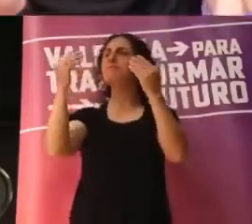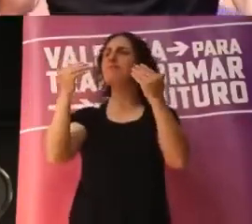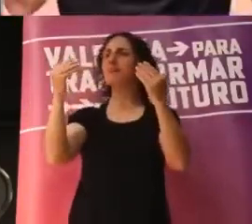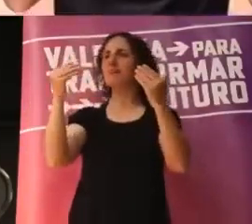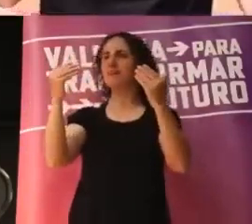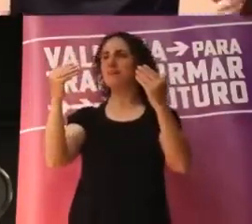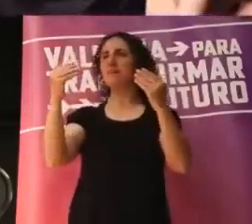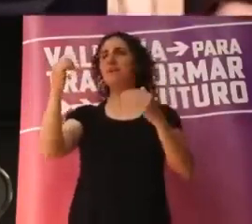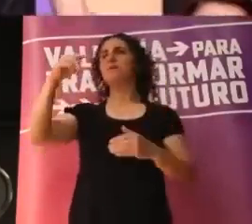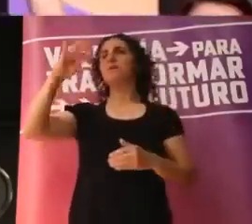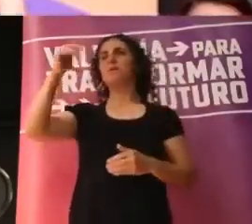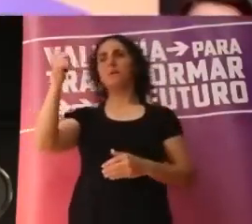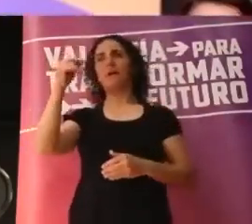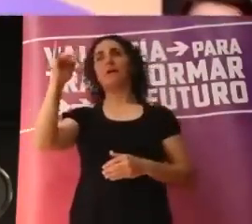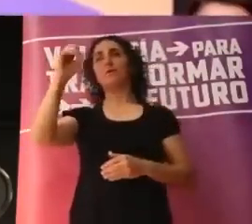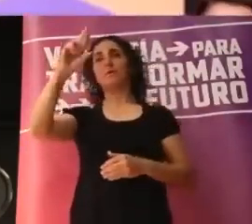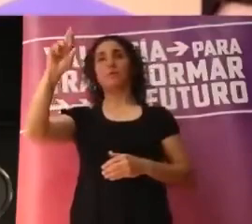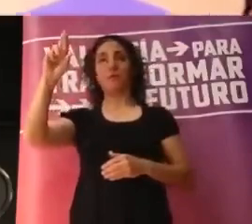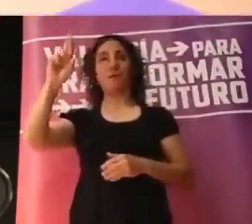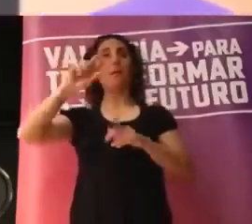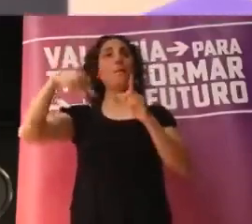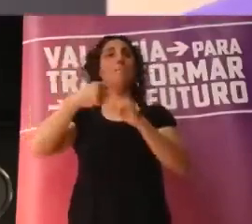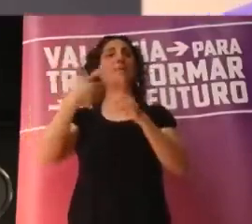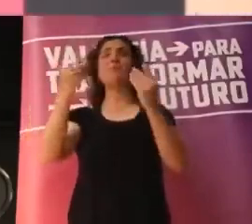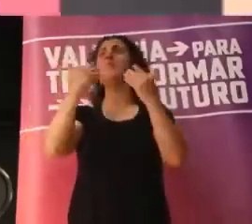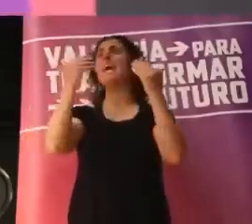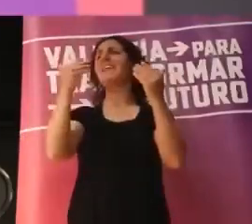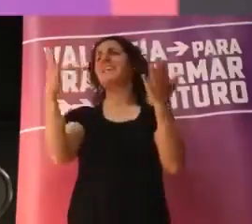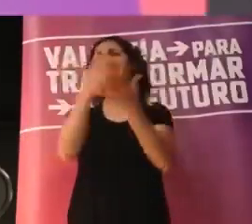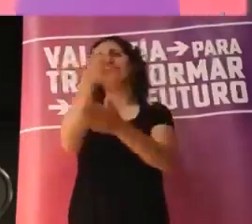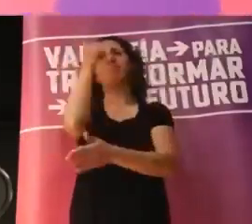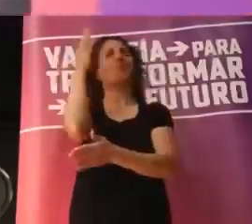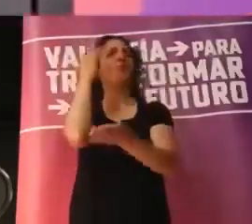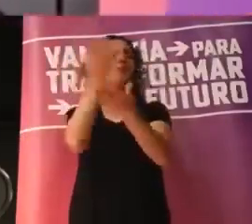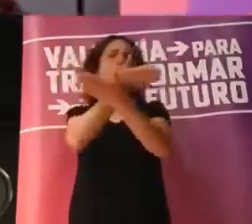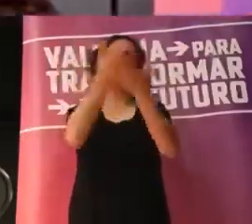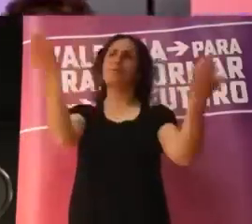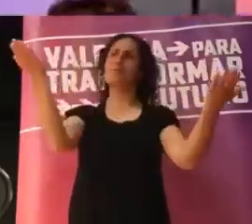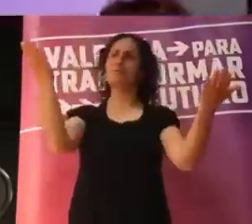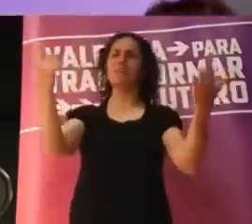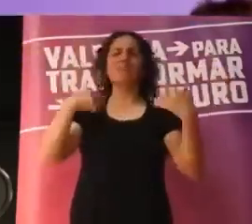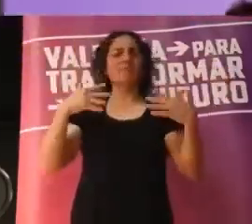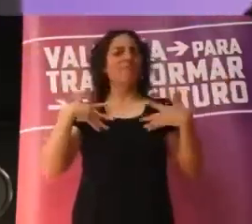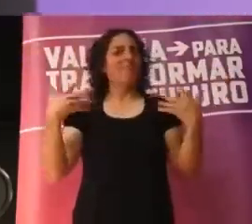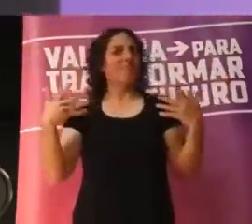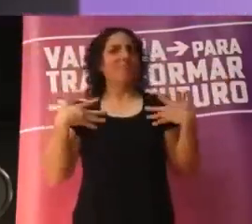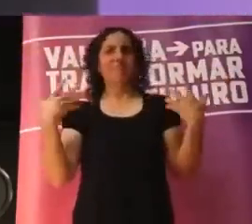Antonia juve Montes Gracias a todos entonces son muy contentos